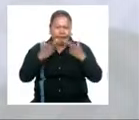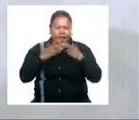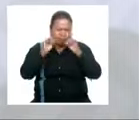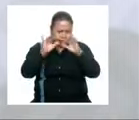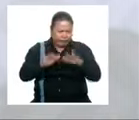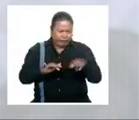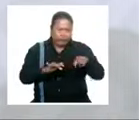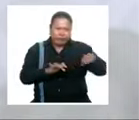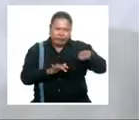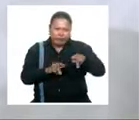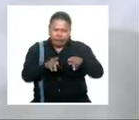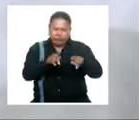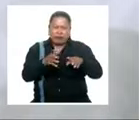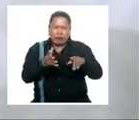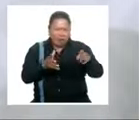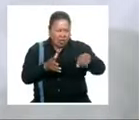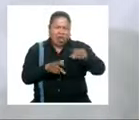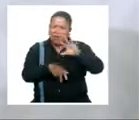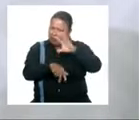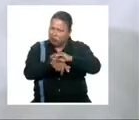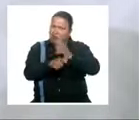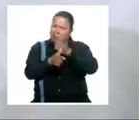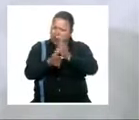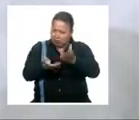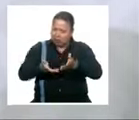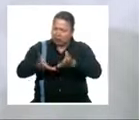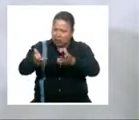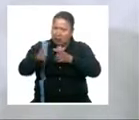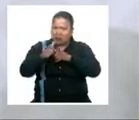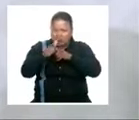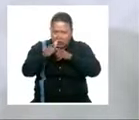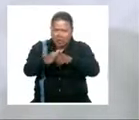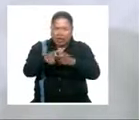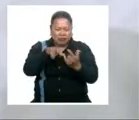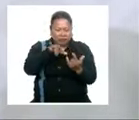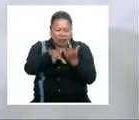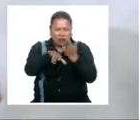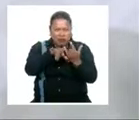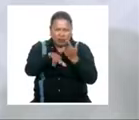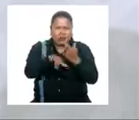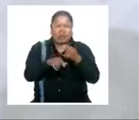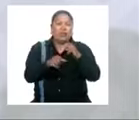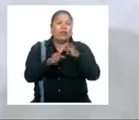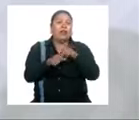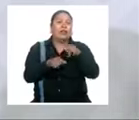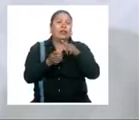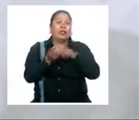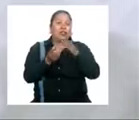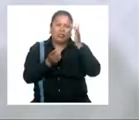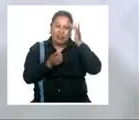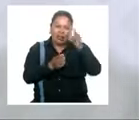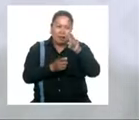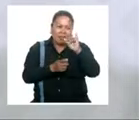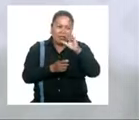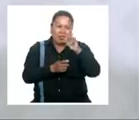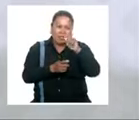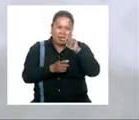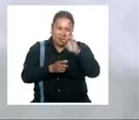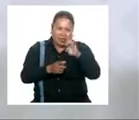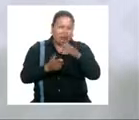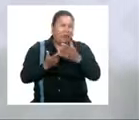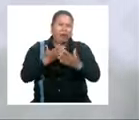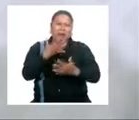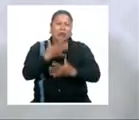comunidad, ellos están permitiendo que sigan los trabajos en San Vicente, la construcción de